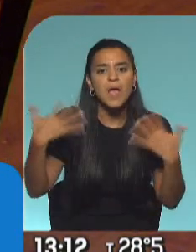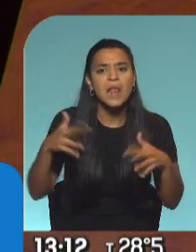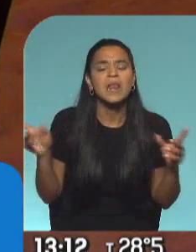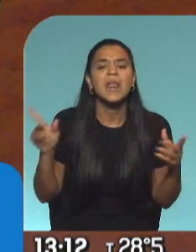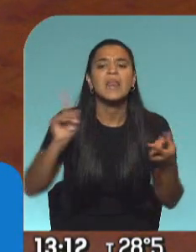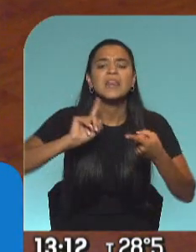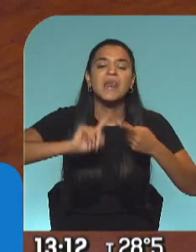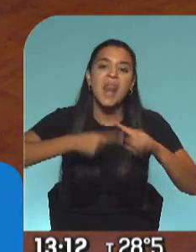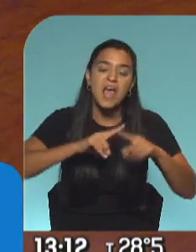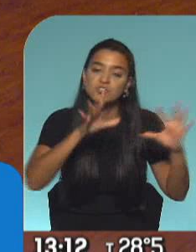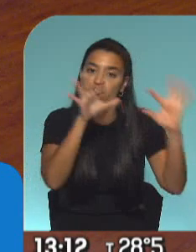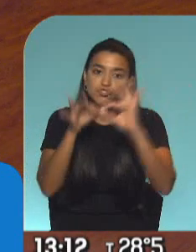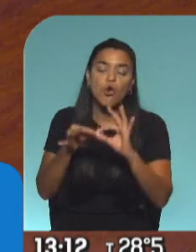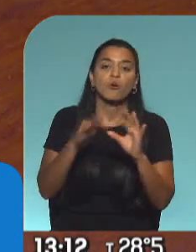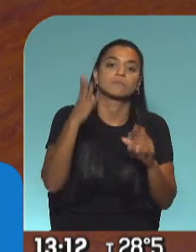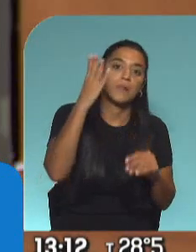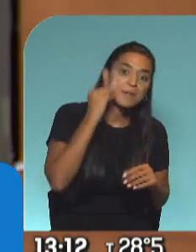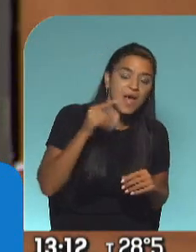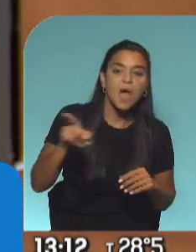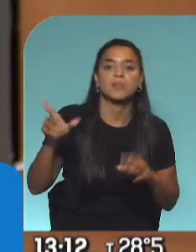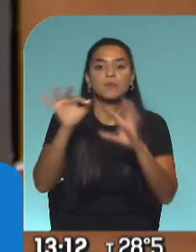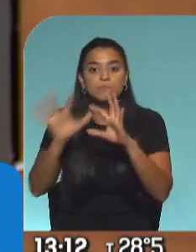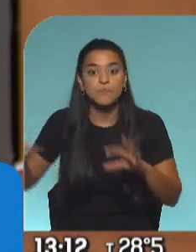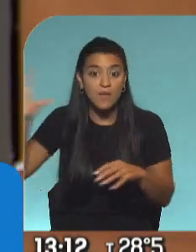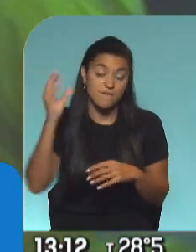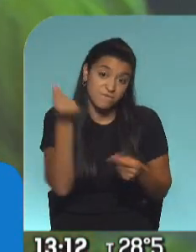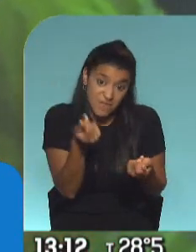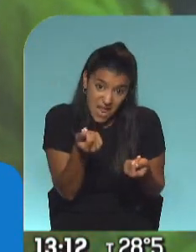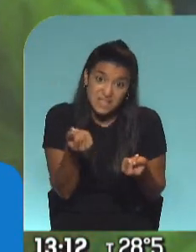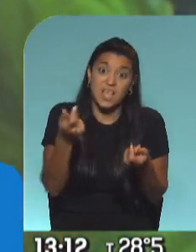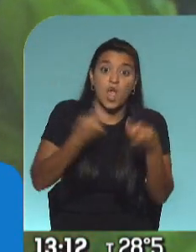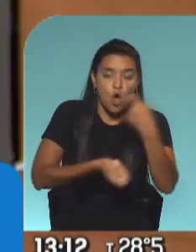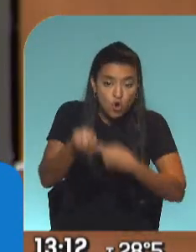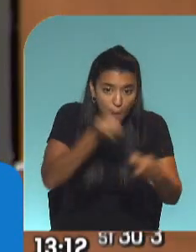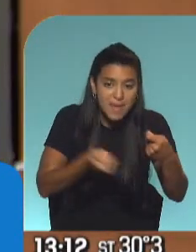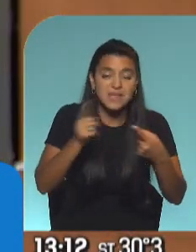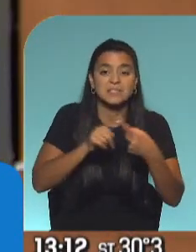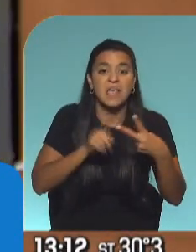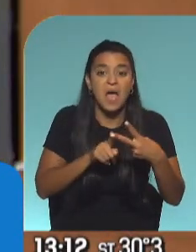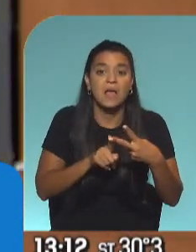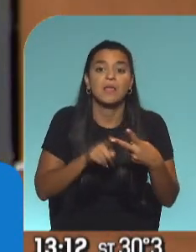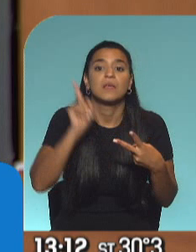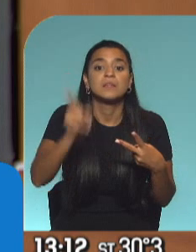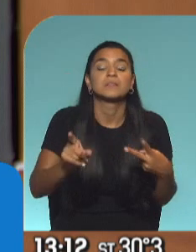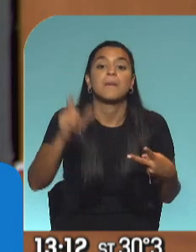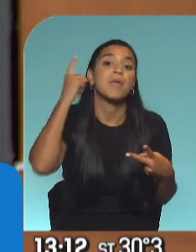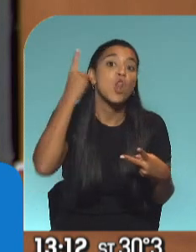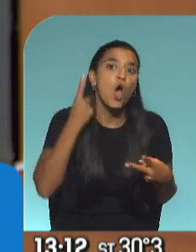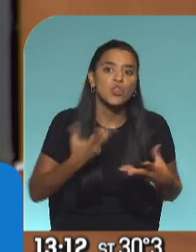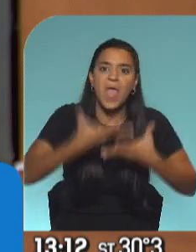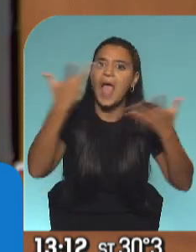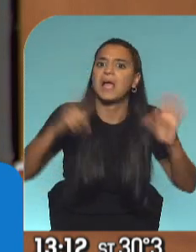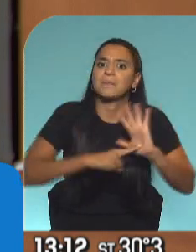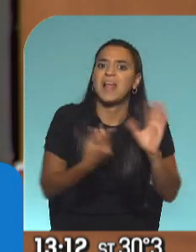relación entre Gran Bretaña y los diferentes países europeos desde el punto de vista comercial, financiero. Veíamos ayer el estatus de la City de Londres como gran